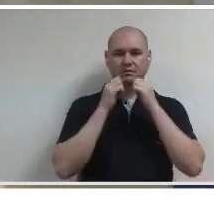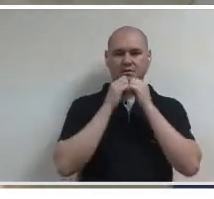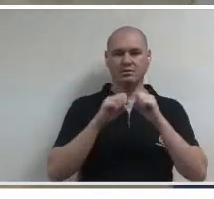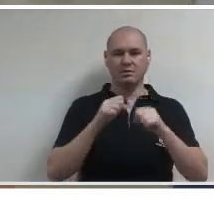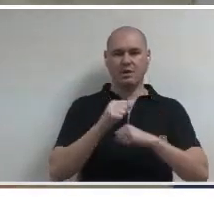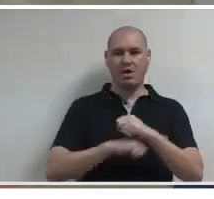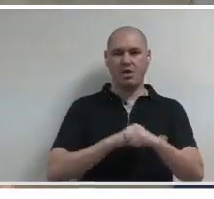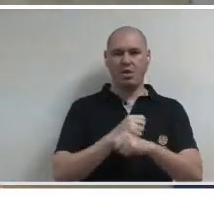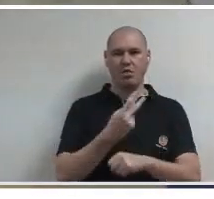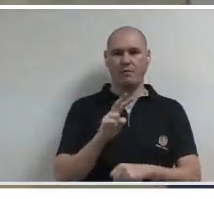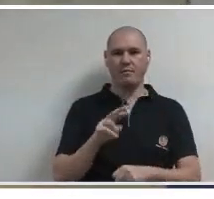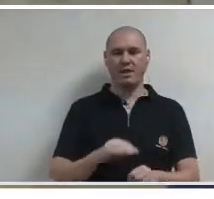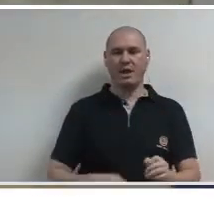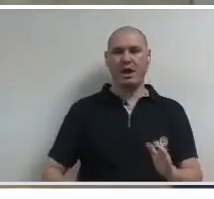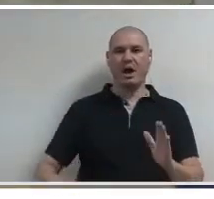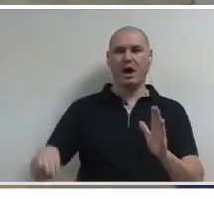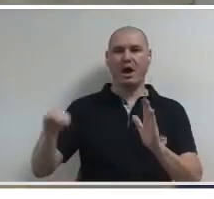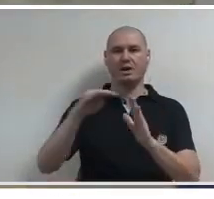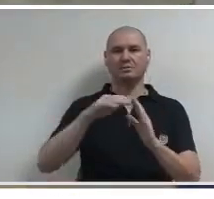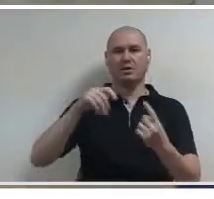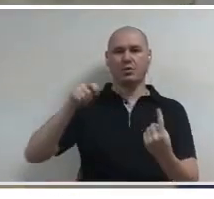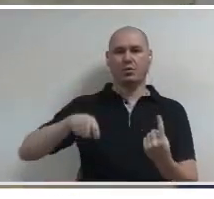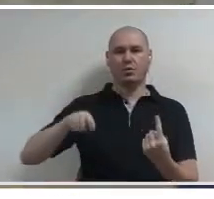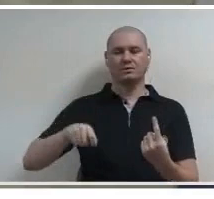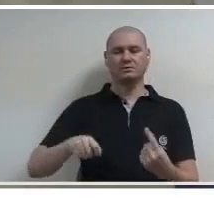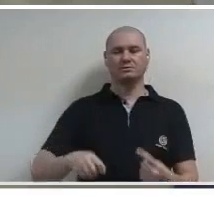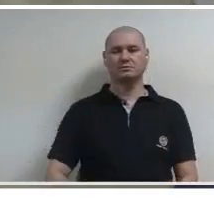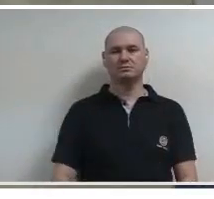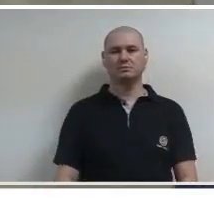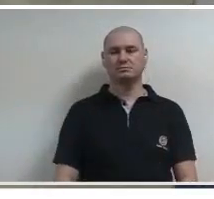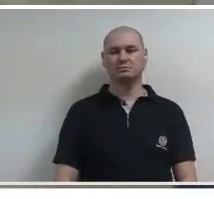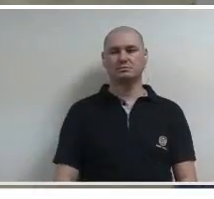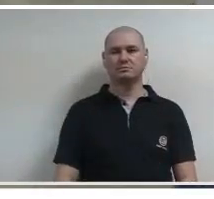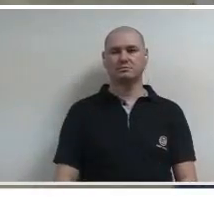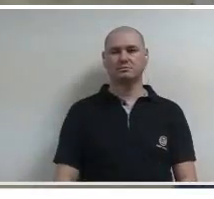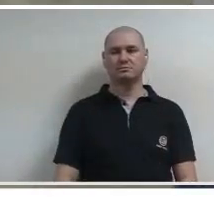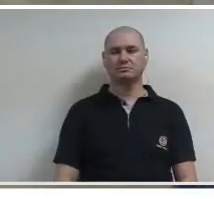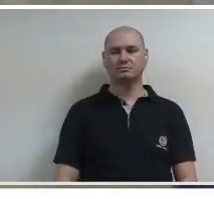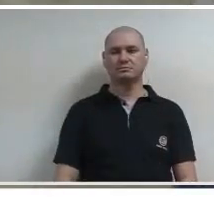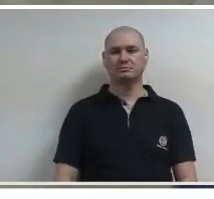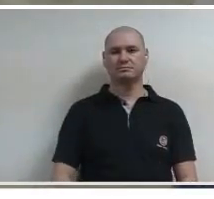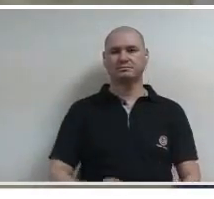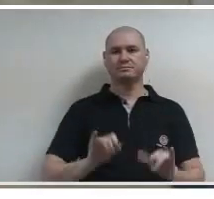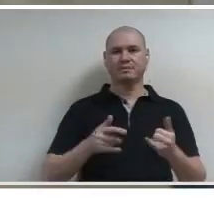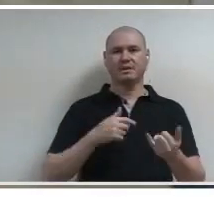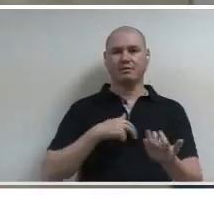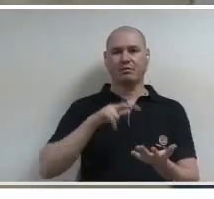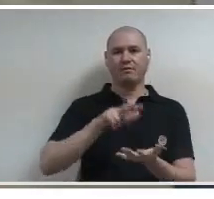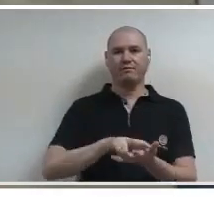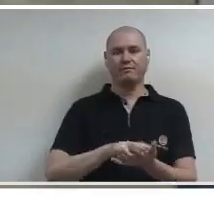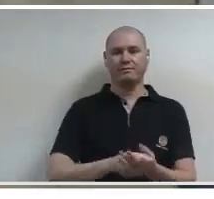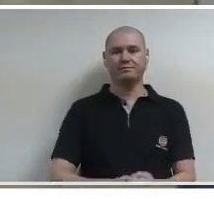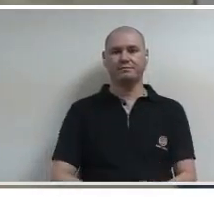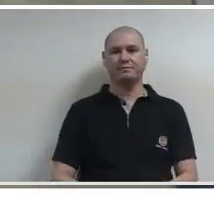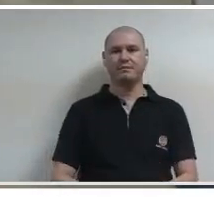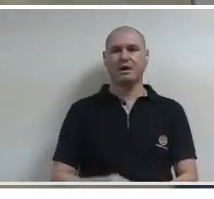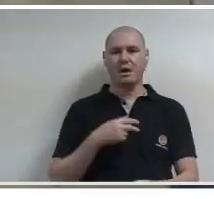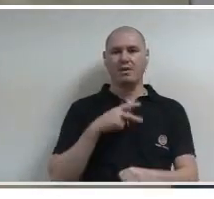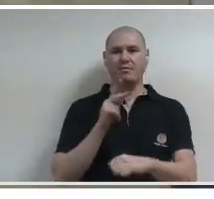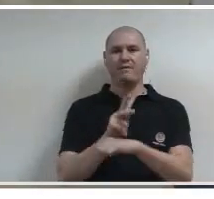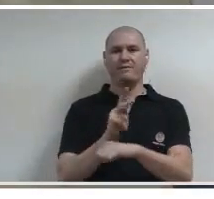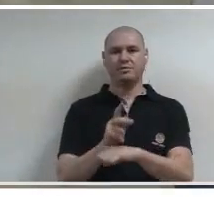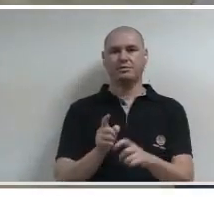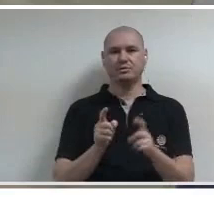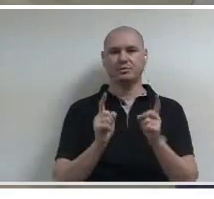carrera, oficial de secretaría 2000 UID, juez de primera instancia, un AGMB Curi. Ahí podamos.